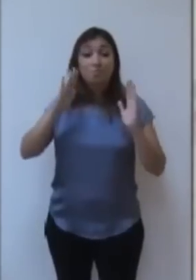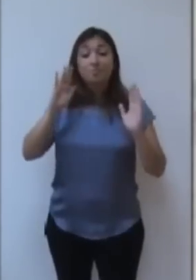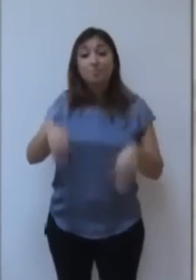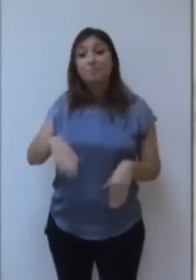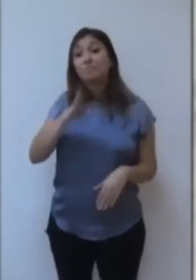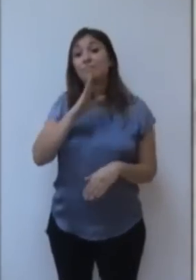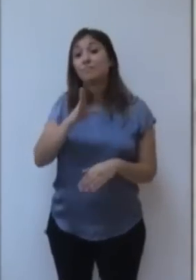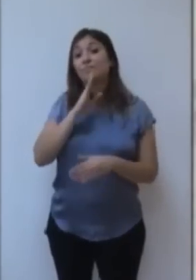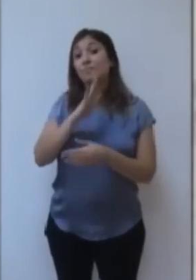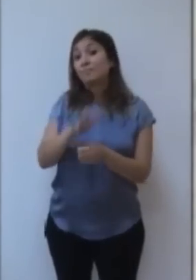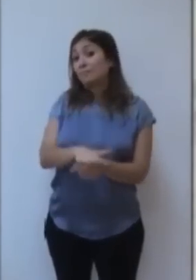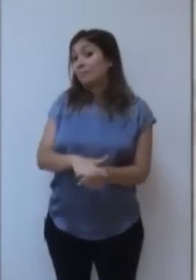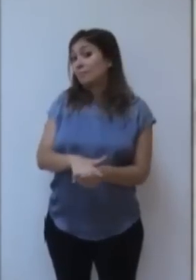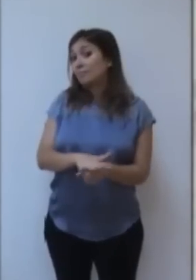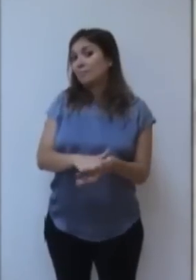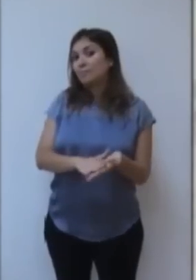en ese ámbito,